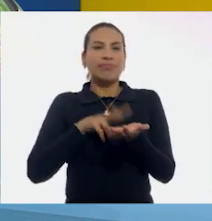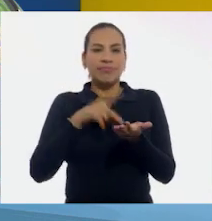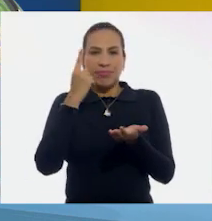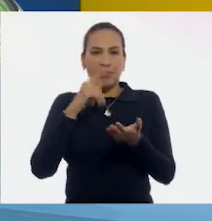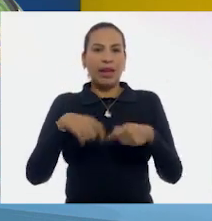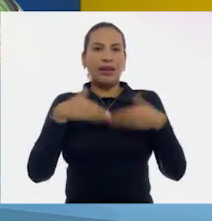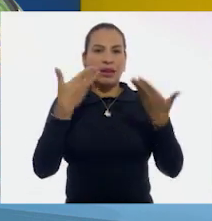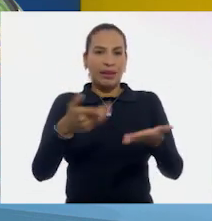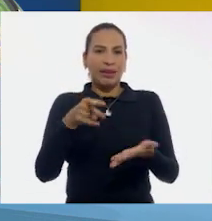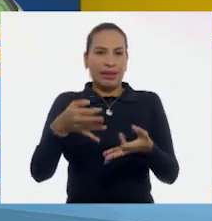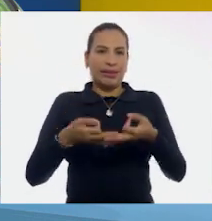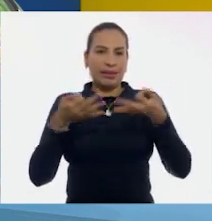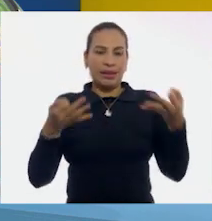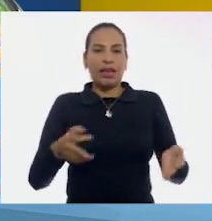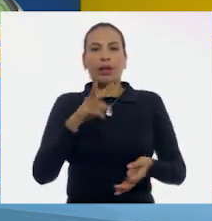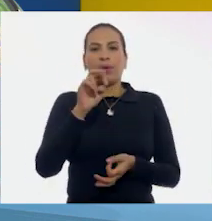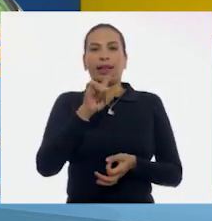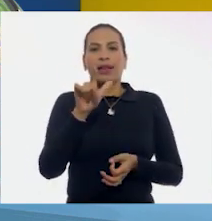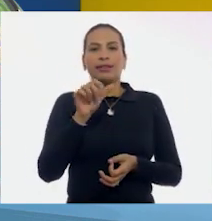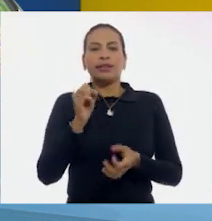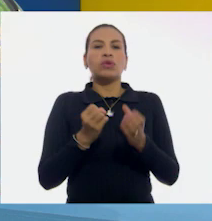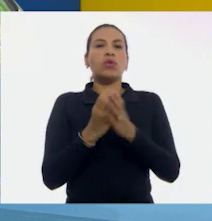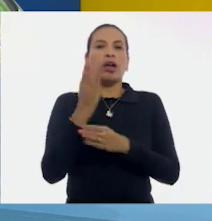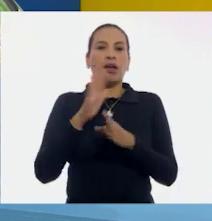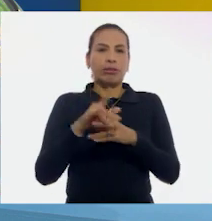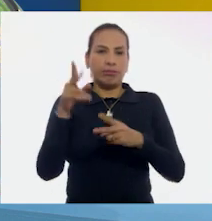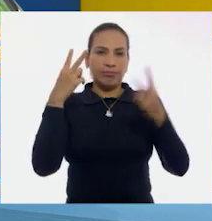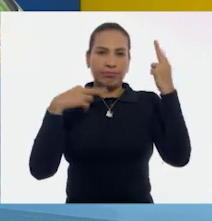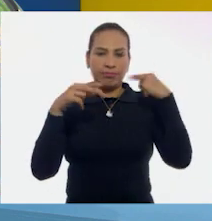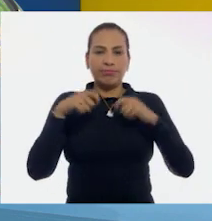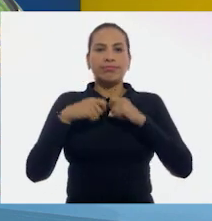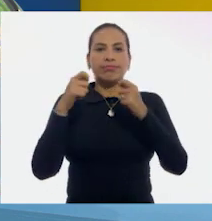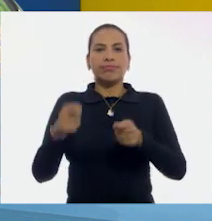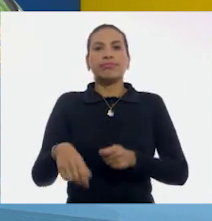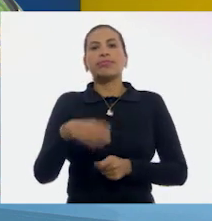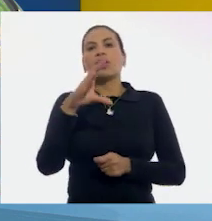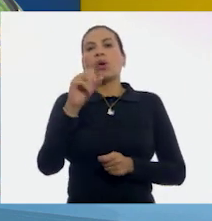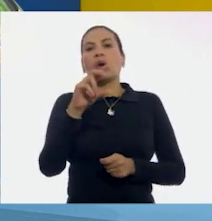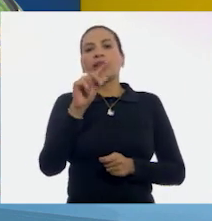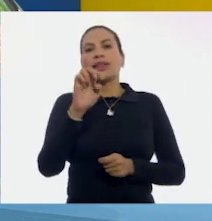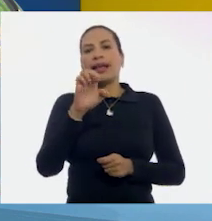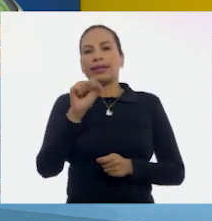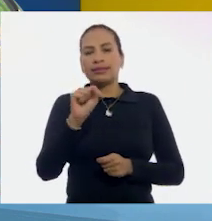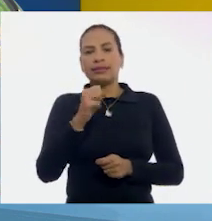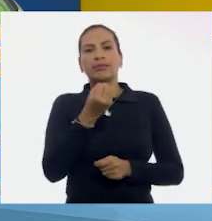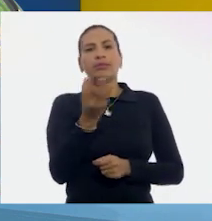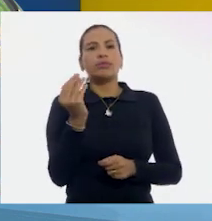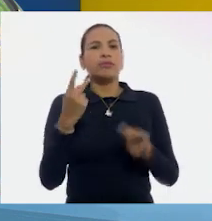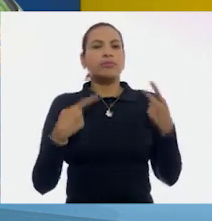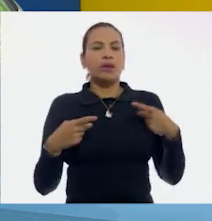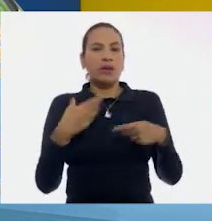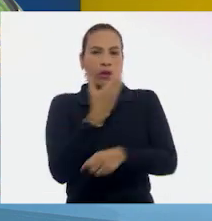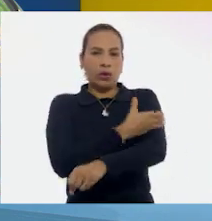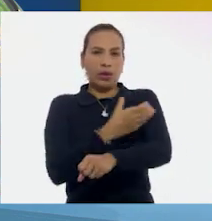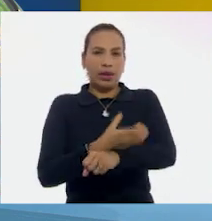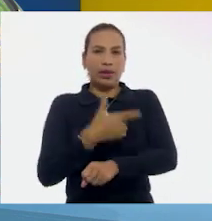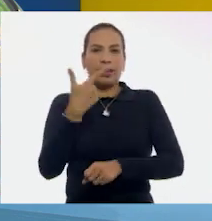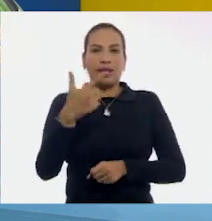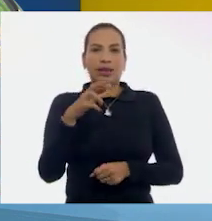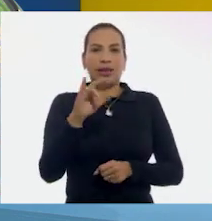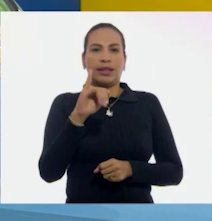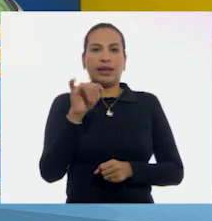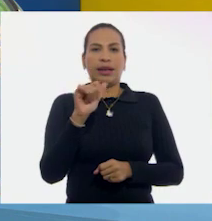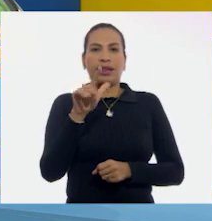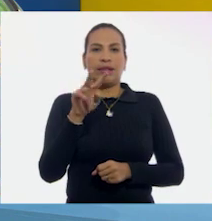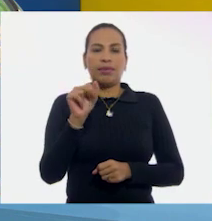firme, Velázquez encomendó la nueva expedición a Hernán Cortés. Varias personas que acompañaron a Grijalva